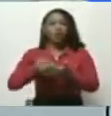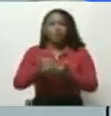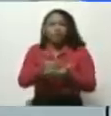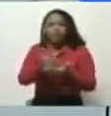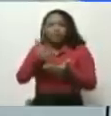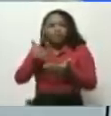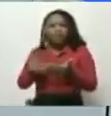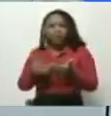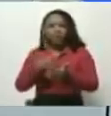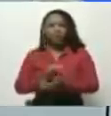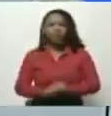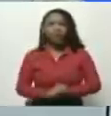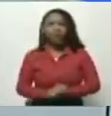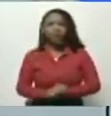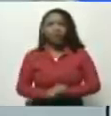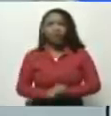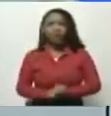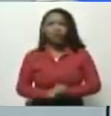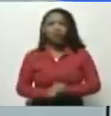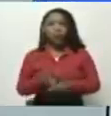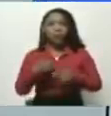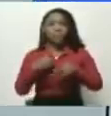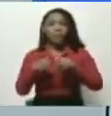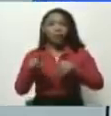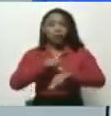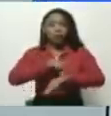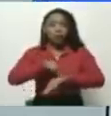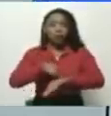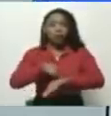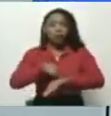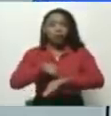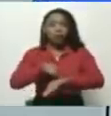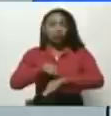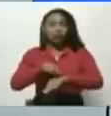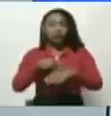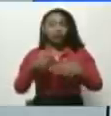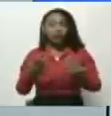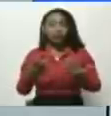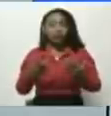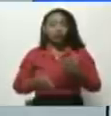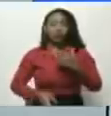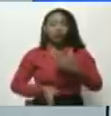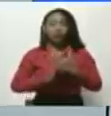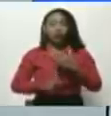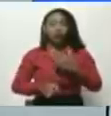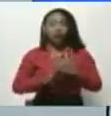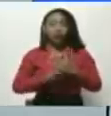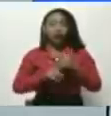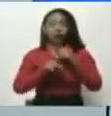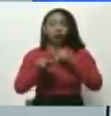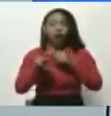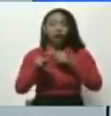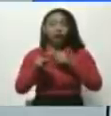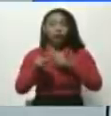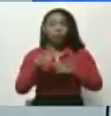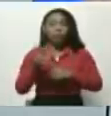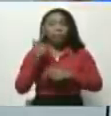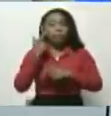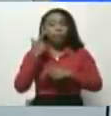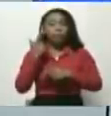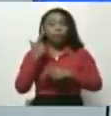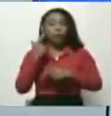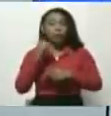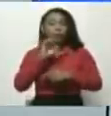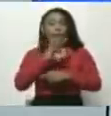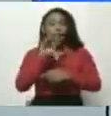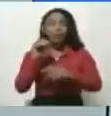del CIADI, pero tardíamente, al extremo de que todavía están ahí litigios pendientes por más de